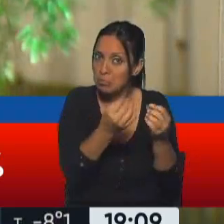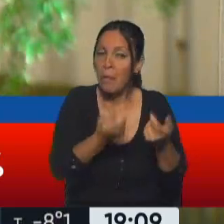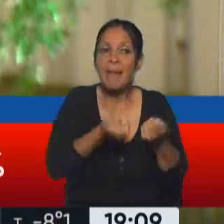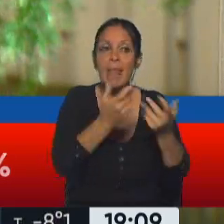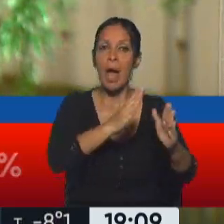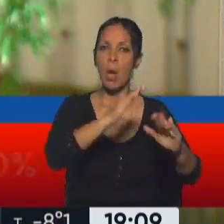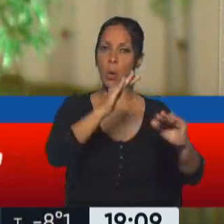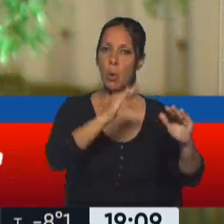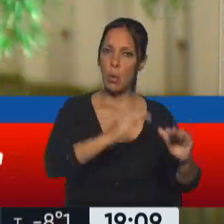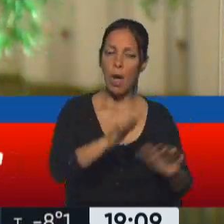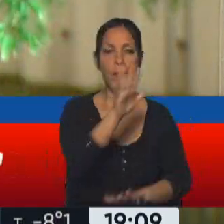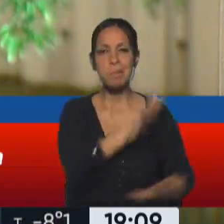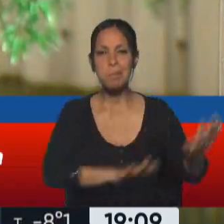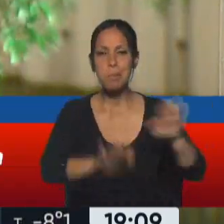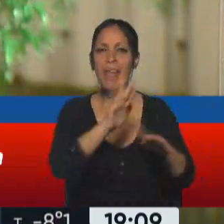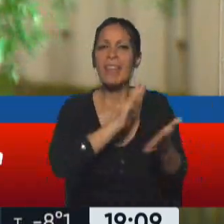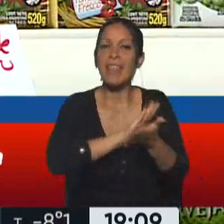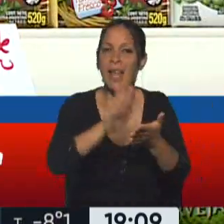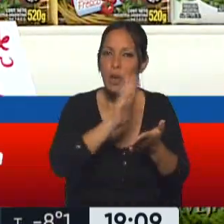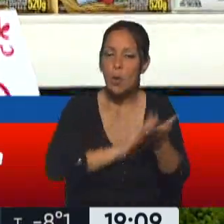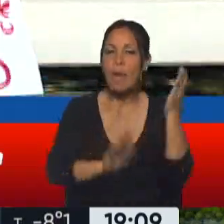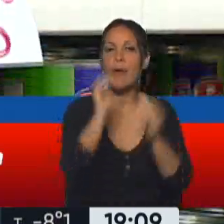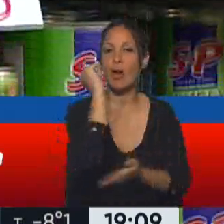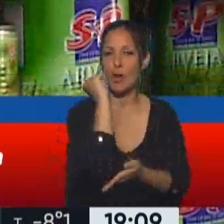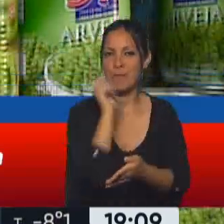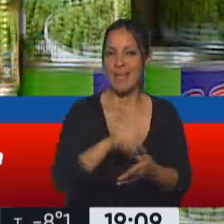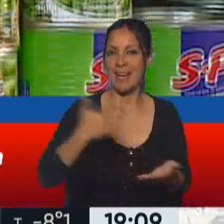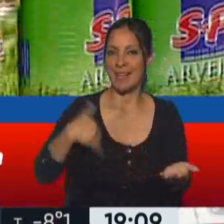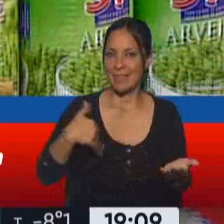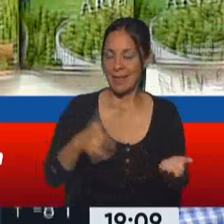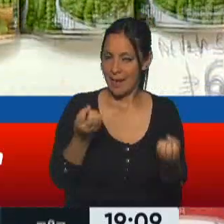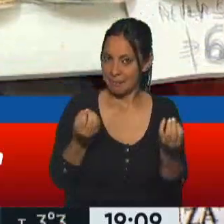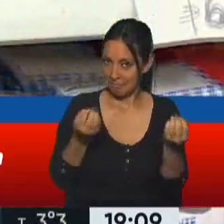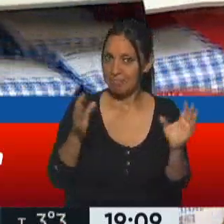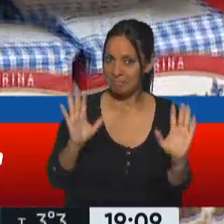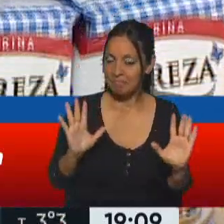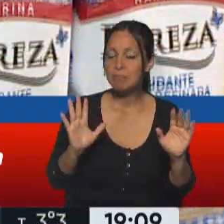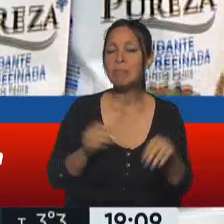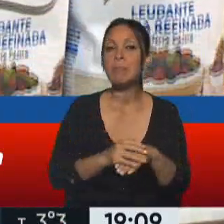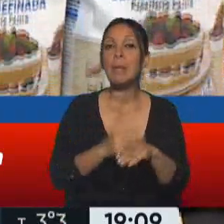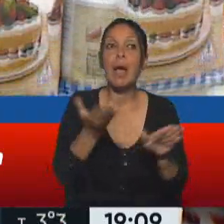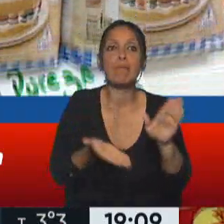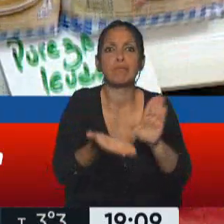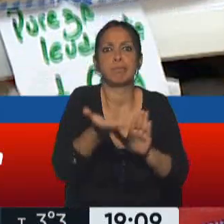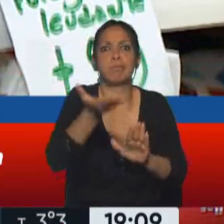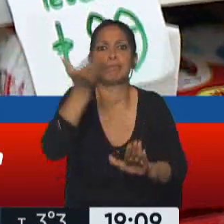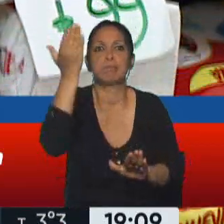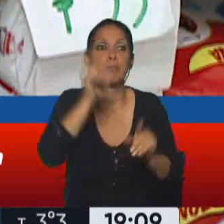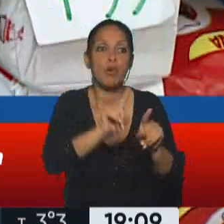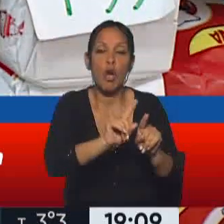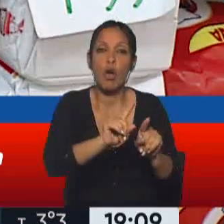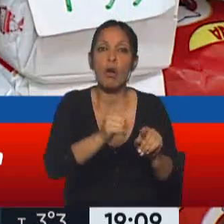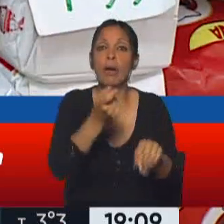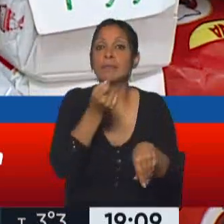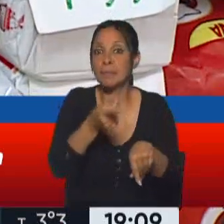permitir reordenar la economía argentina. Al evitar aumentos de precios, va a aumentar el